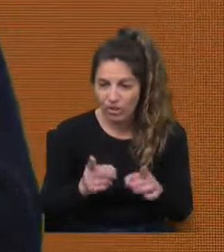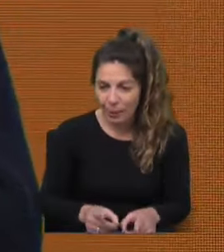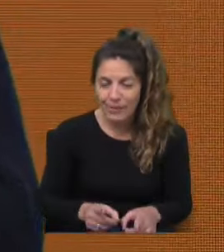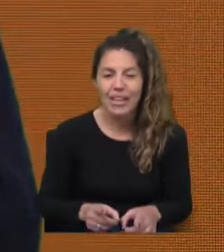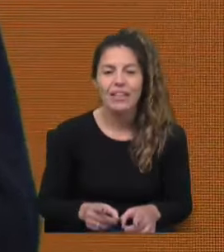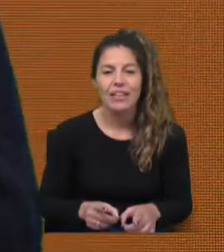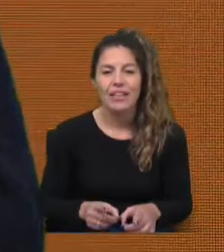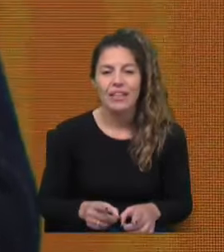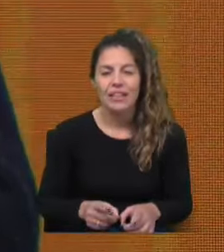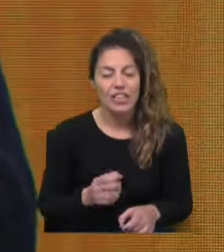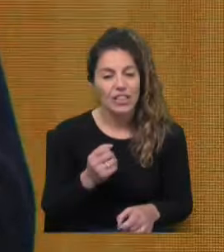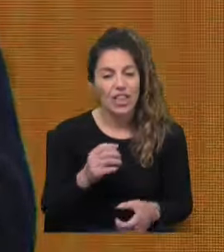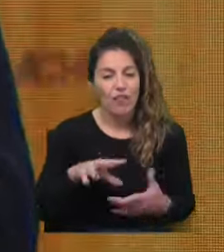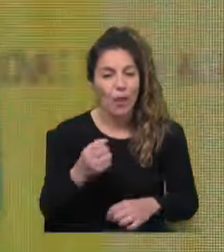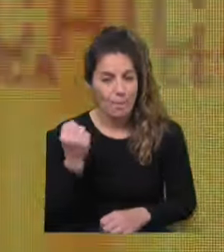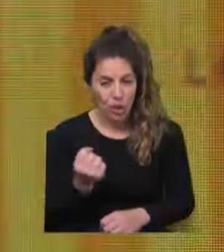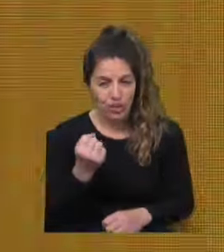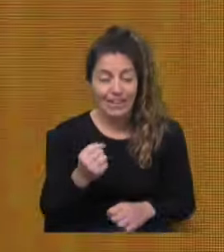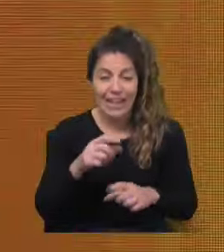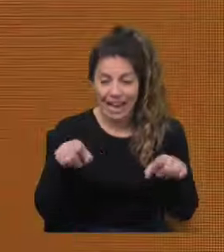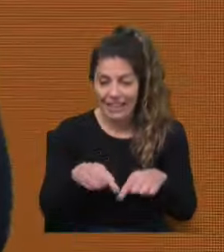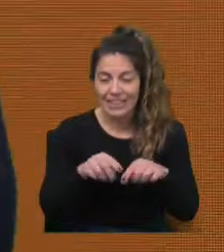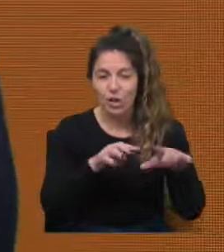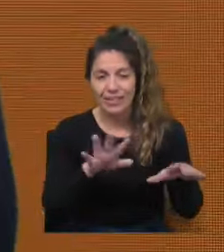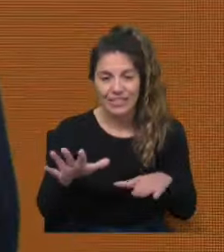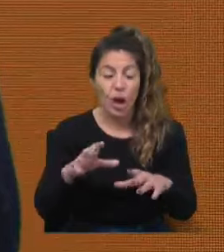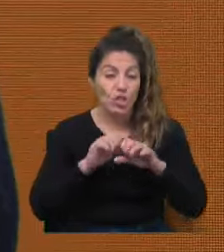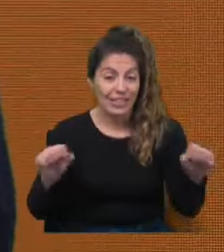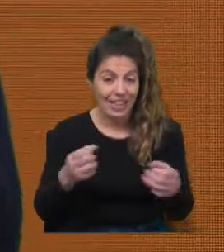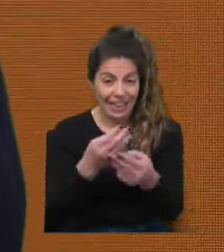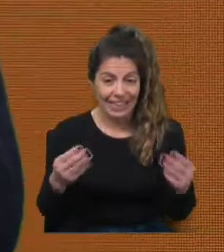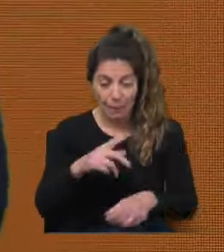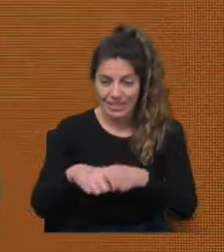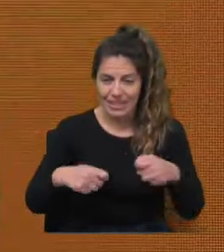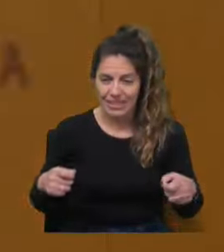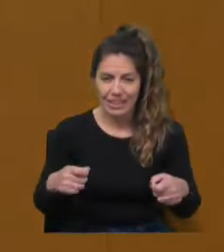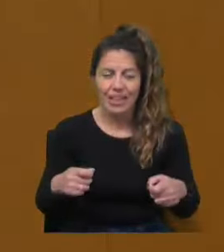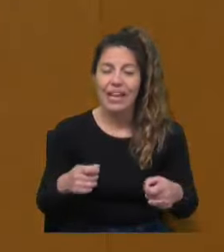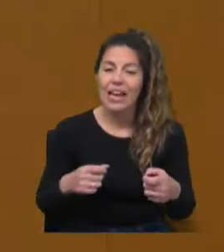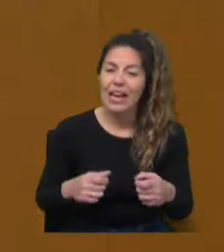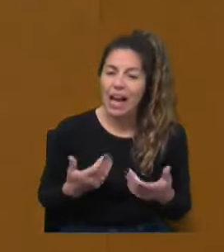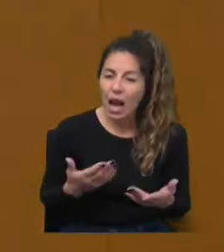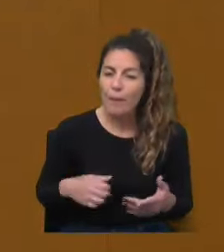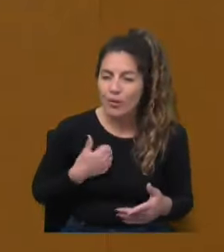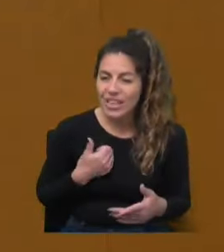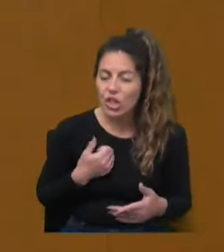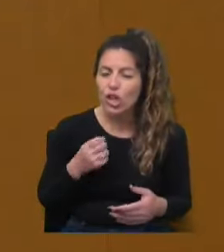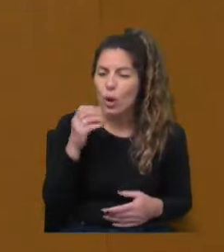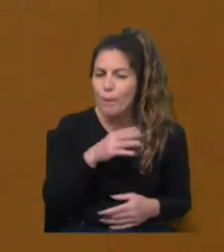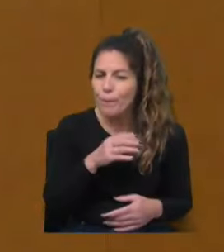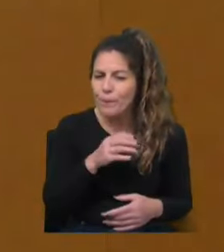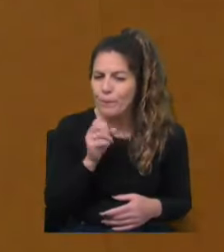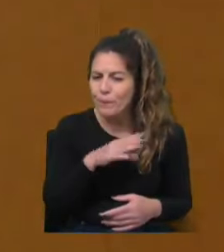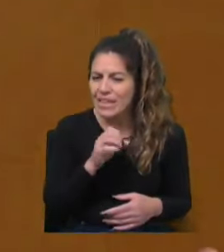manera sustancial a la 95, la secretaria general del PIT-CNT. Dicho sea de paso, ¿qué opina de las críticas que dirigentes sindicales no